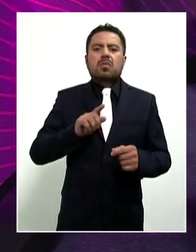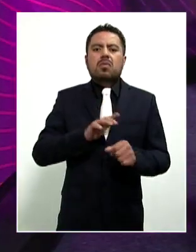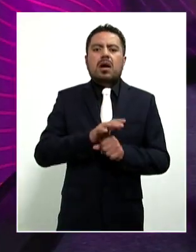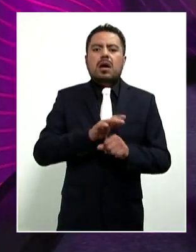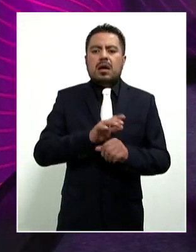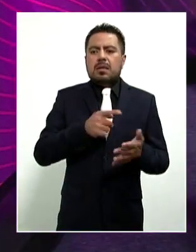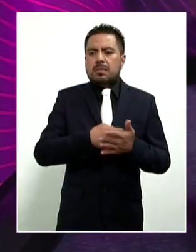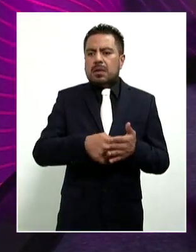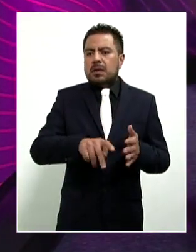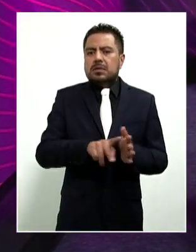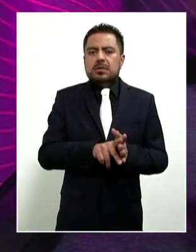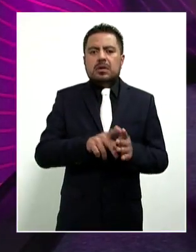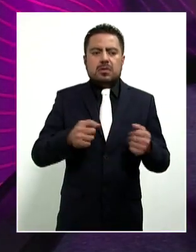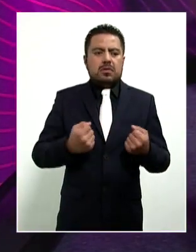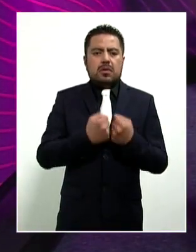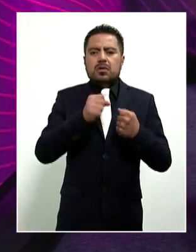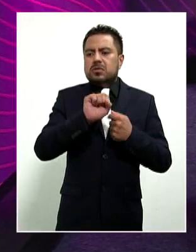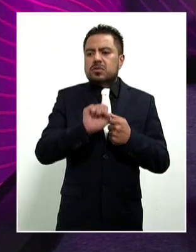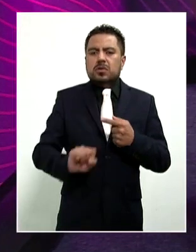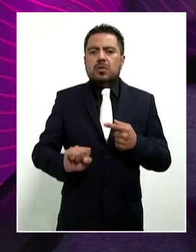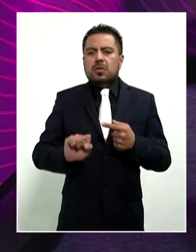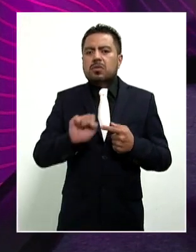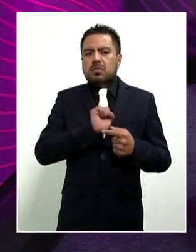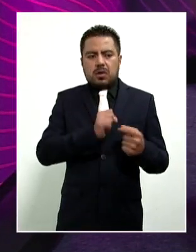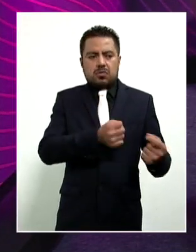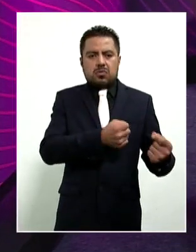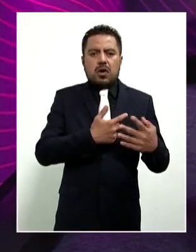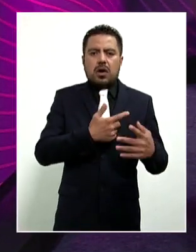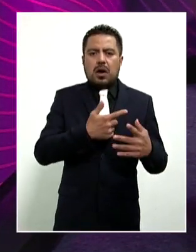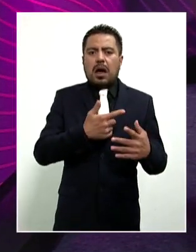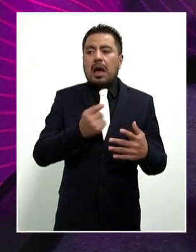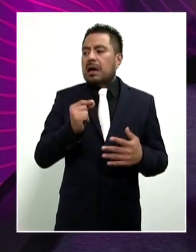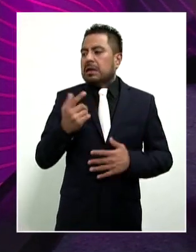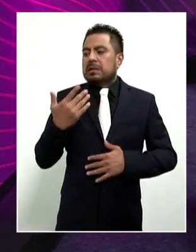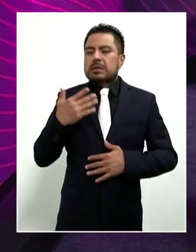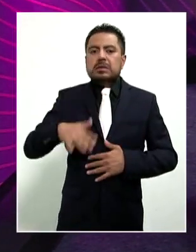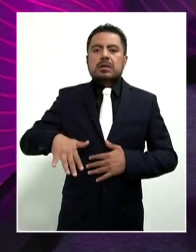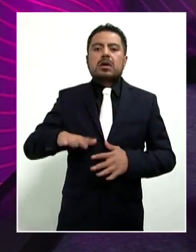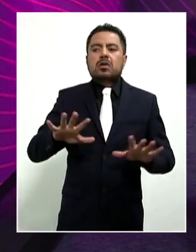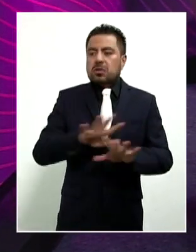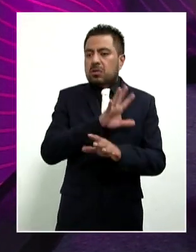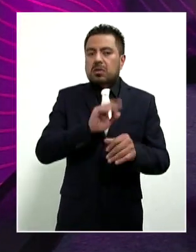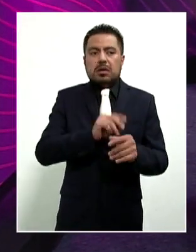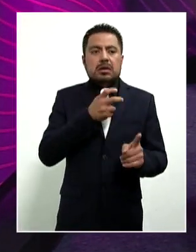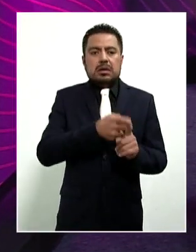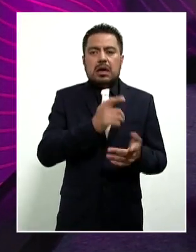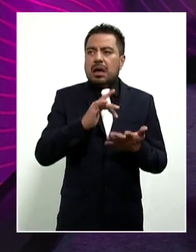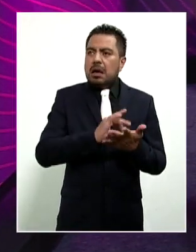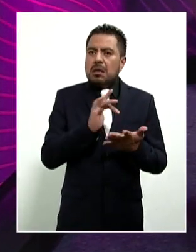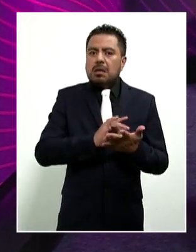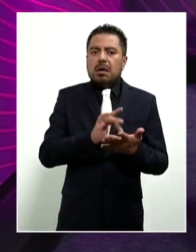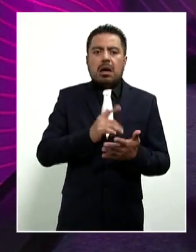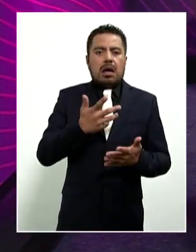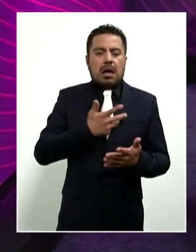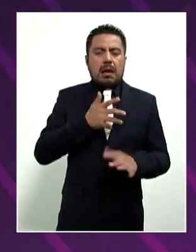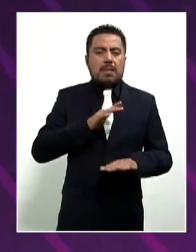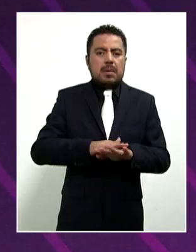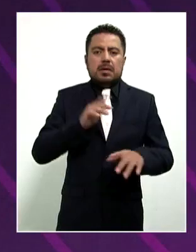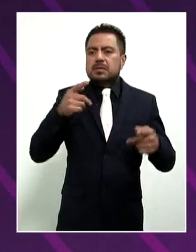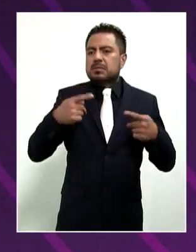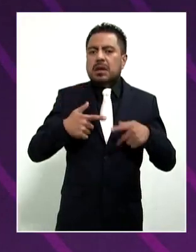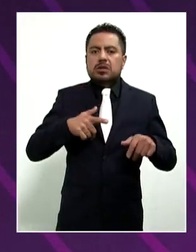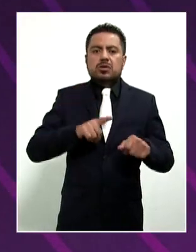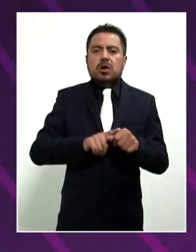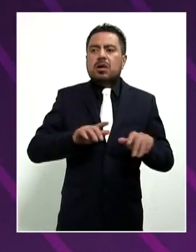plazas de la Comisión de la Frontera Sur que se nos han transferido solo recientemente. Con todos esos apoyos, efectivamente tenemos más